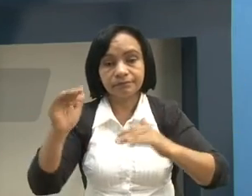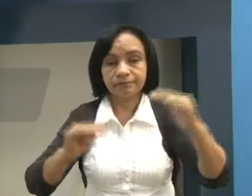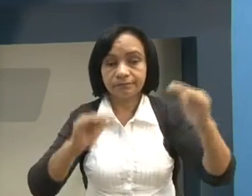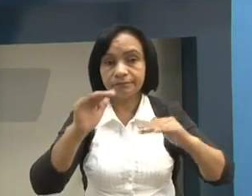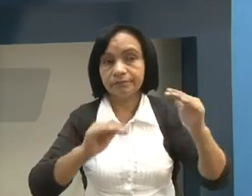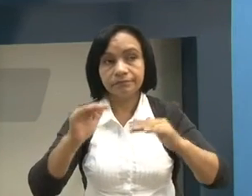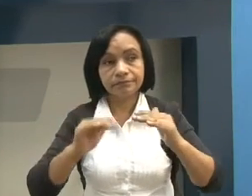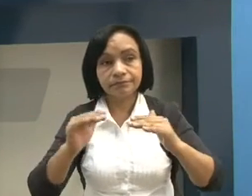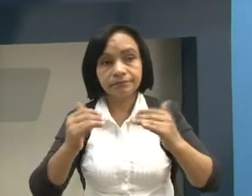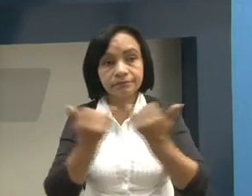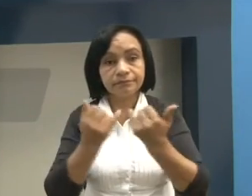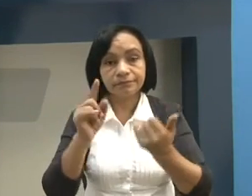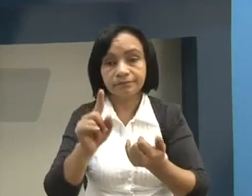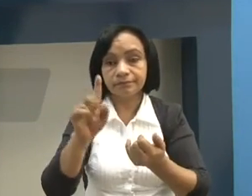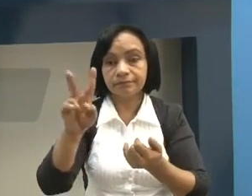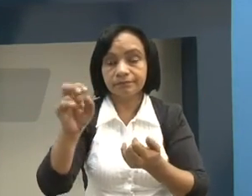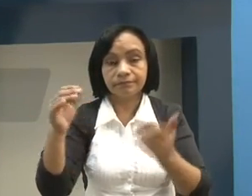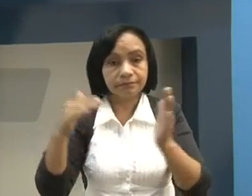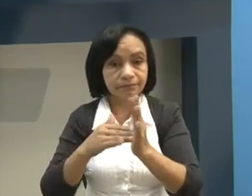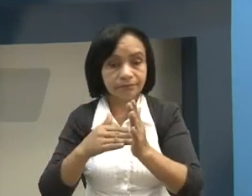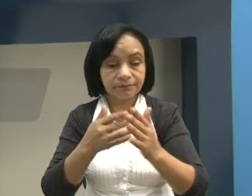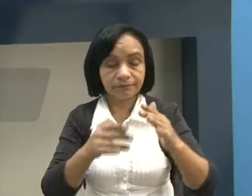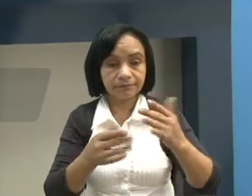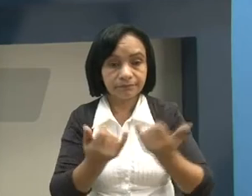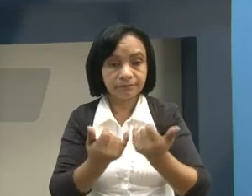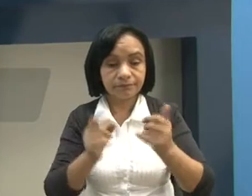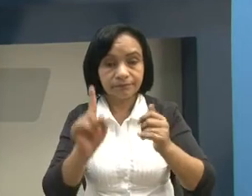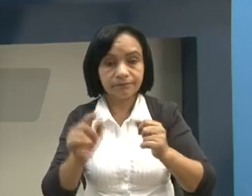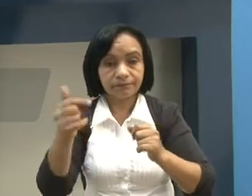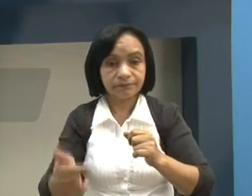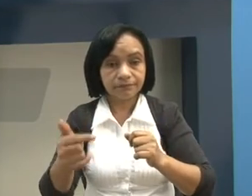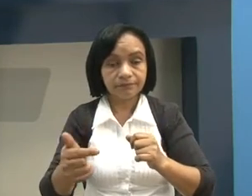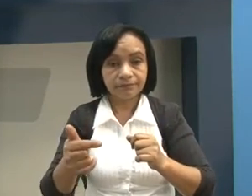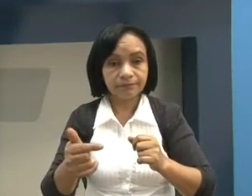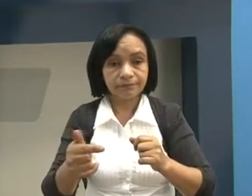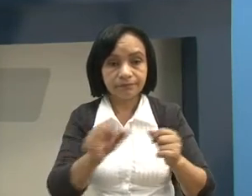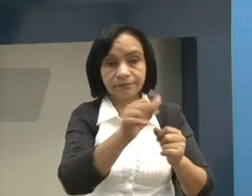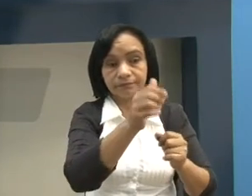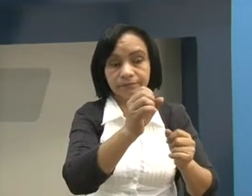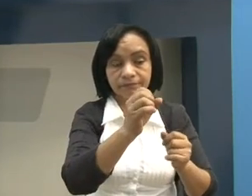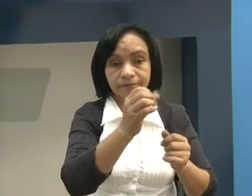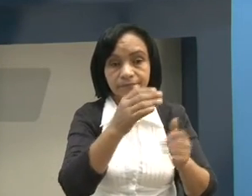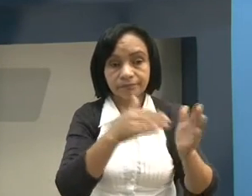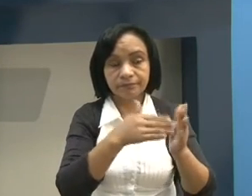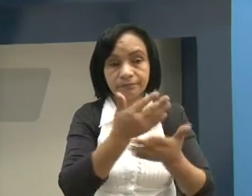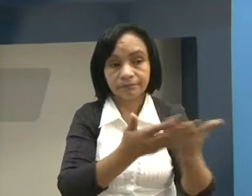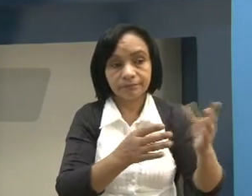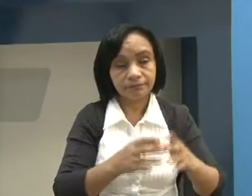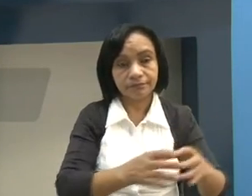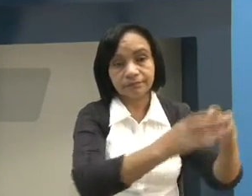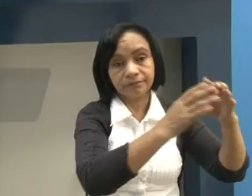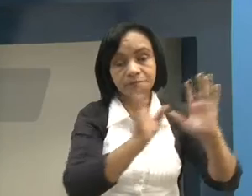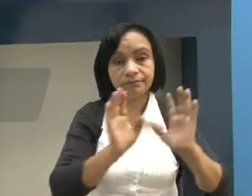Entonces, ingresaron 120 mil niños y niñas al primer grado, pero se te fueron 60 mil. Entonces, tu matrícula real es